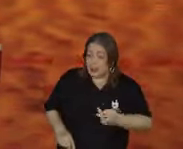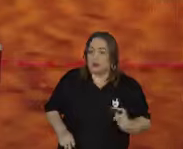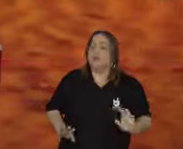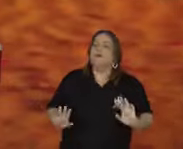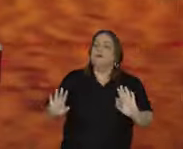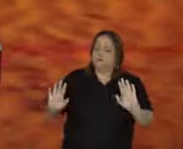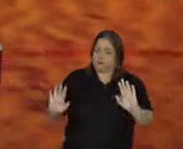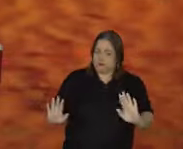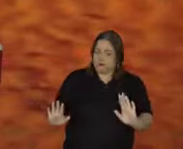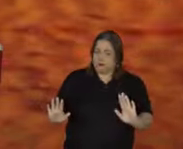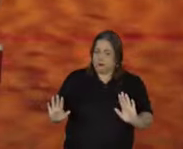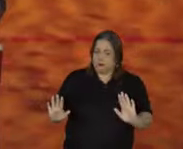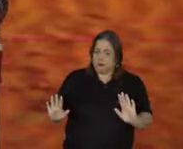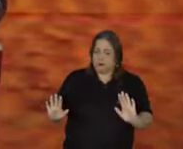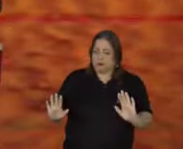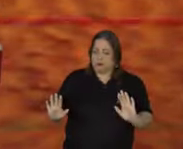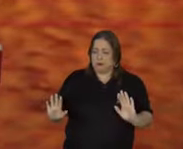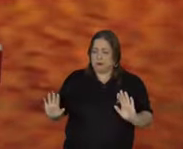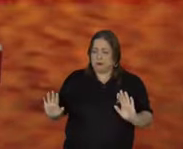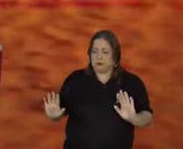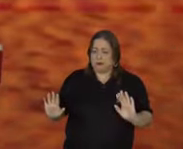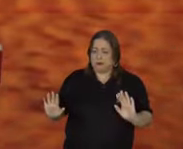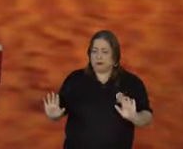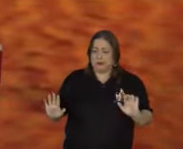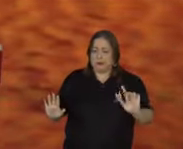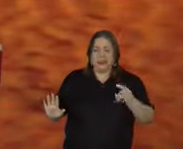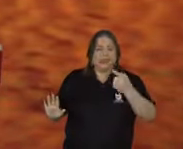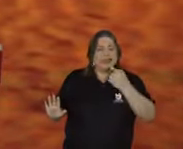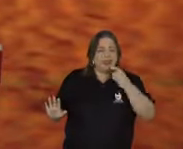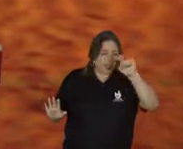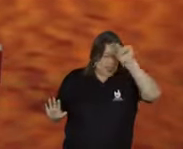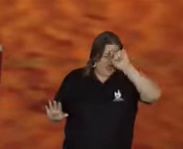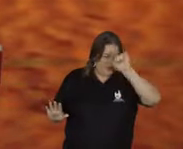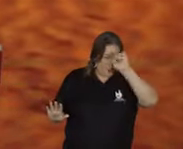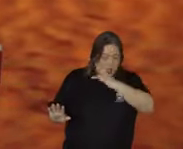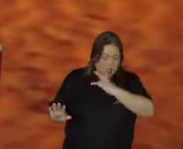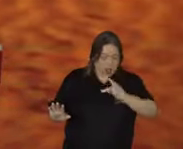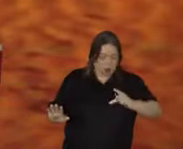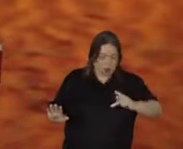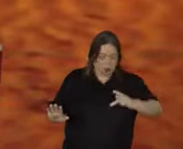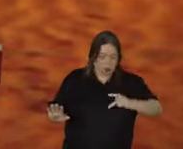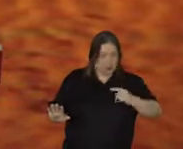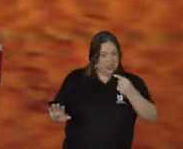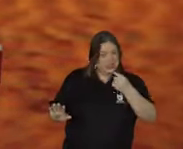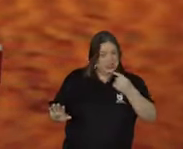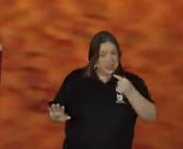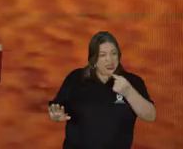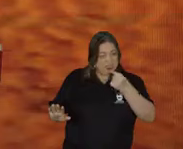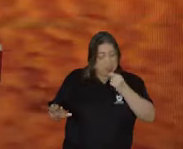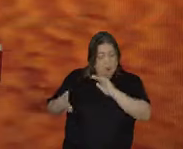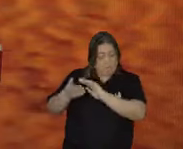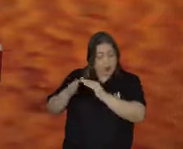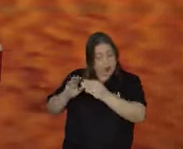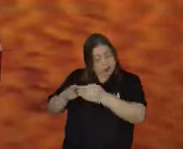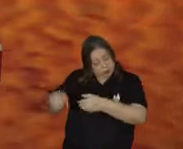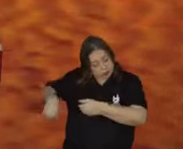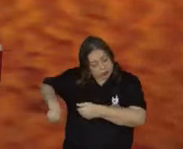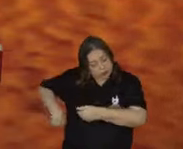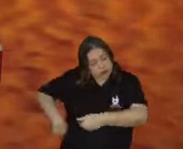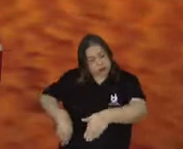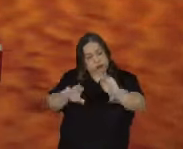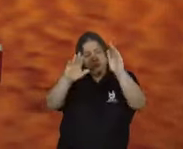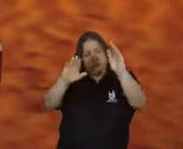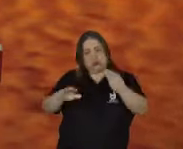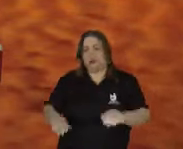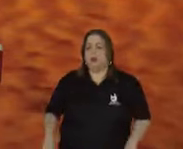Mire el otro, esta otra versión. Una vez que el Faraón dejó marchar al pueblo, Dios no los condujo por la ruta de los